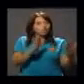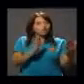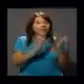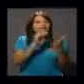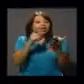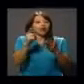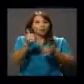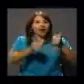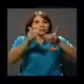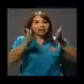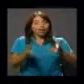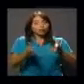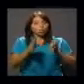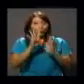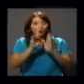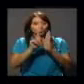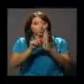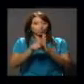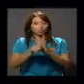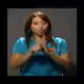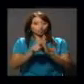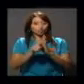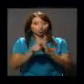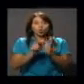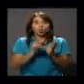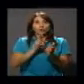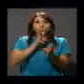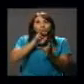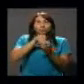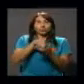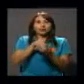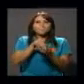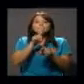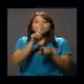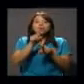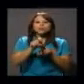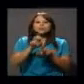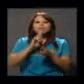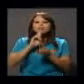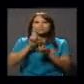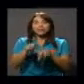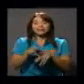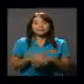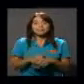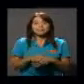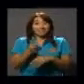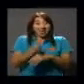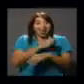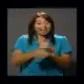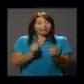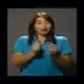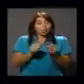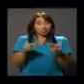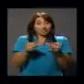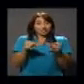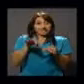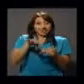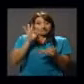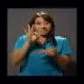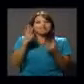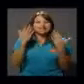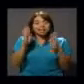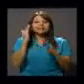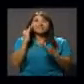durante cuatro minutos incluyendo la pregunta y la respuesta previamente y por rifa se definió a cual candidato confrontaría cada